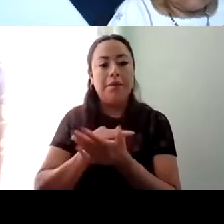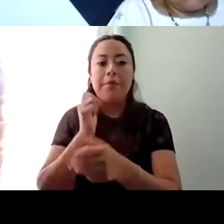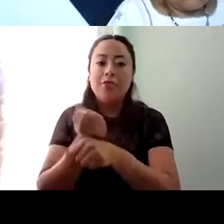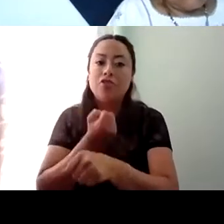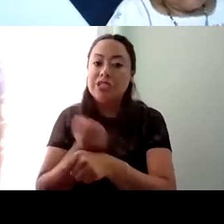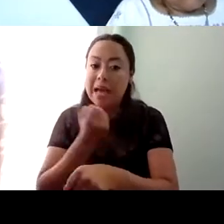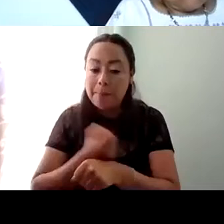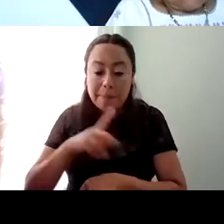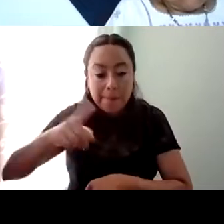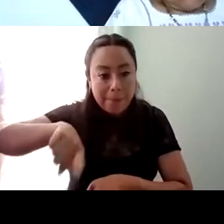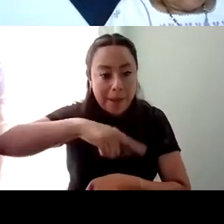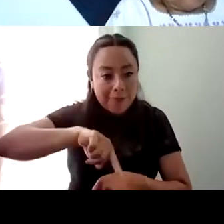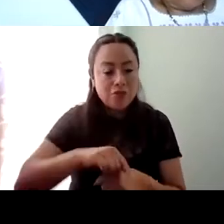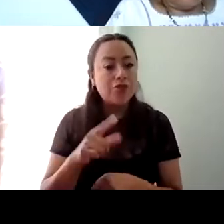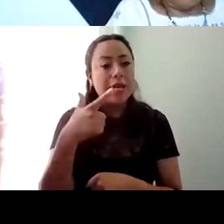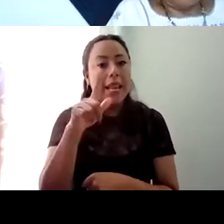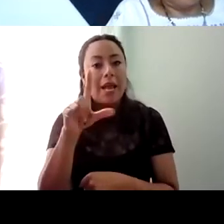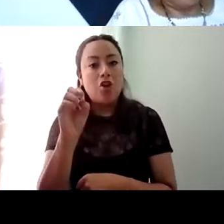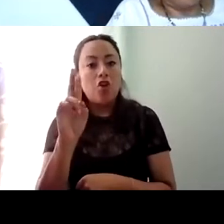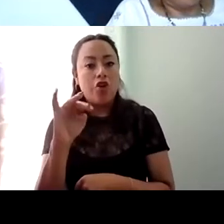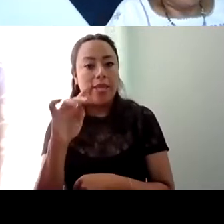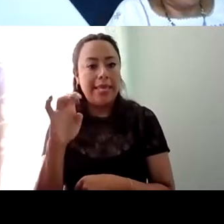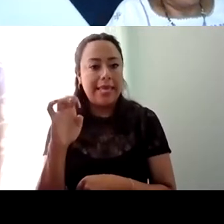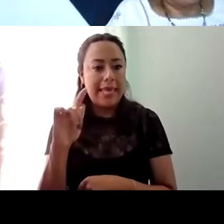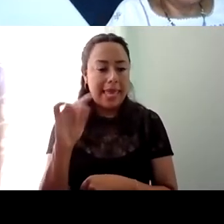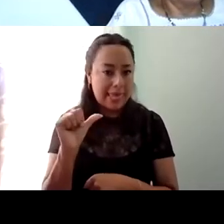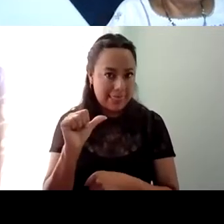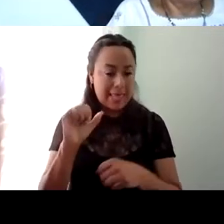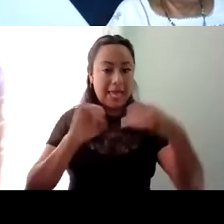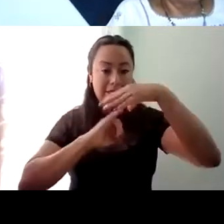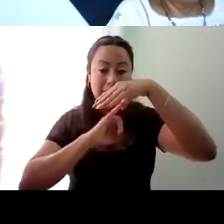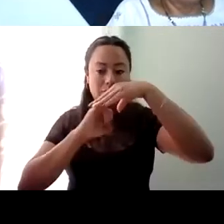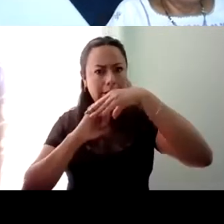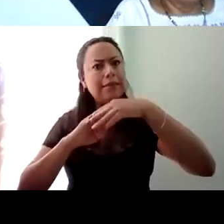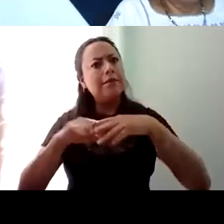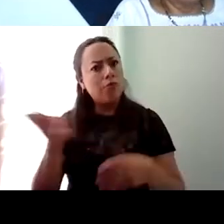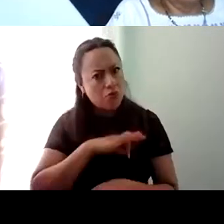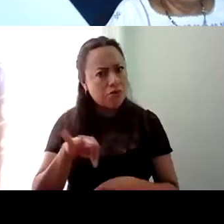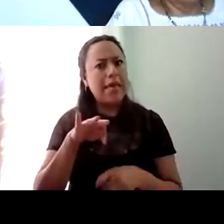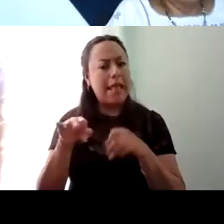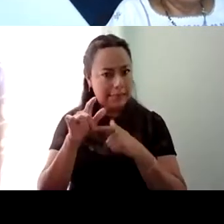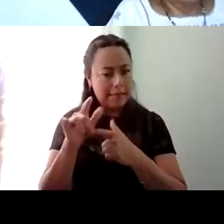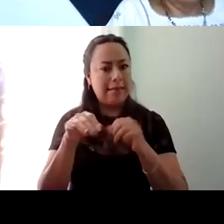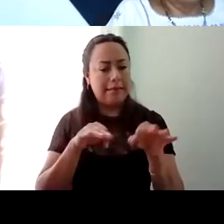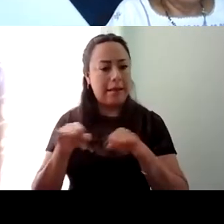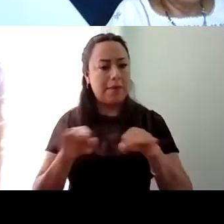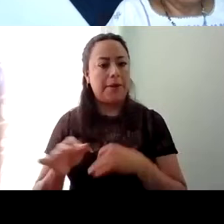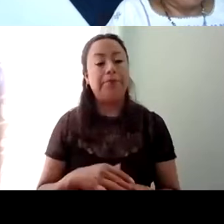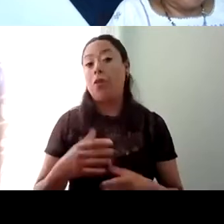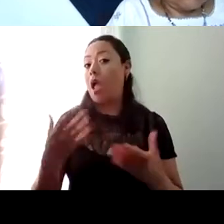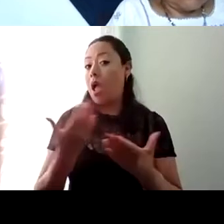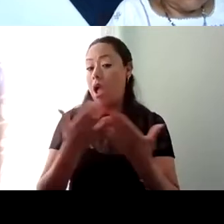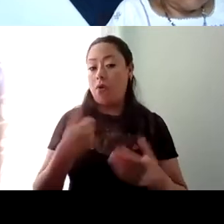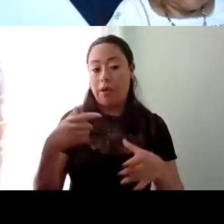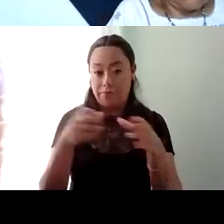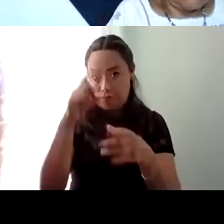trabajo. Y por otro lado, y no menos importante, como miembro del Consejo, también he trabajado